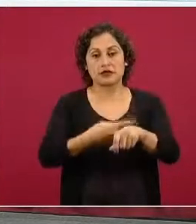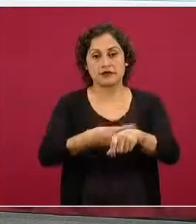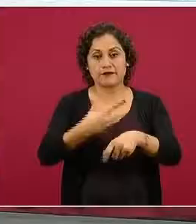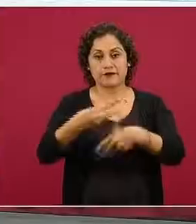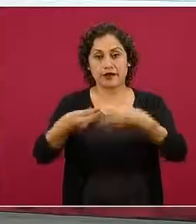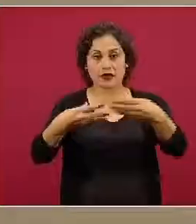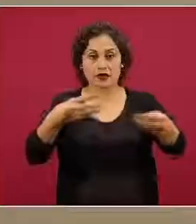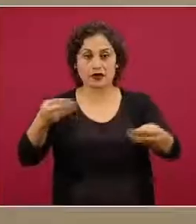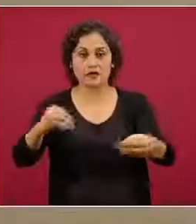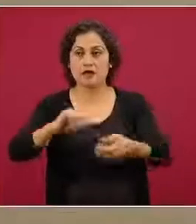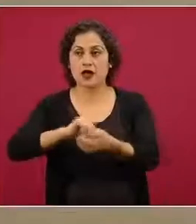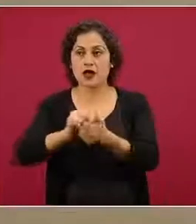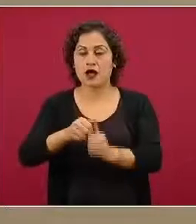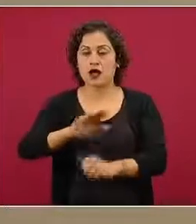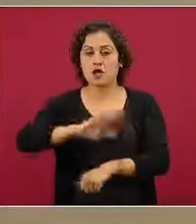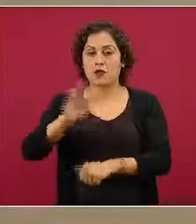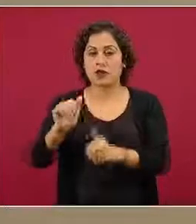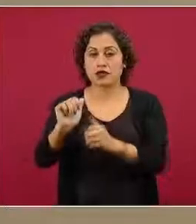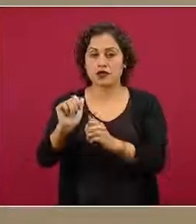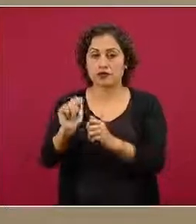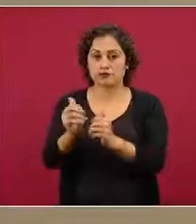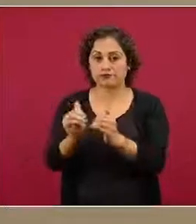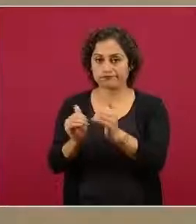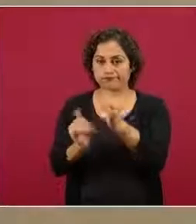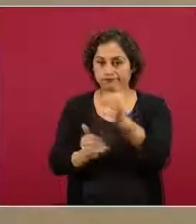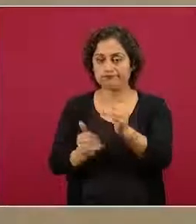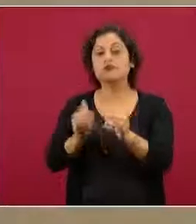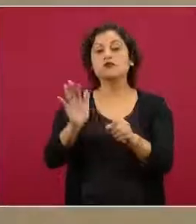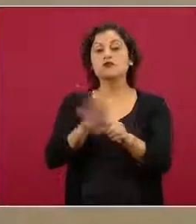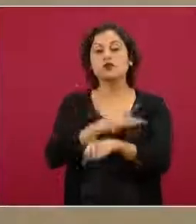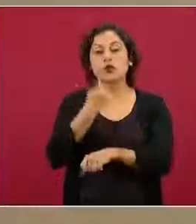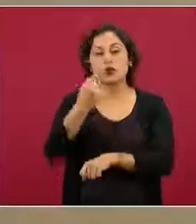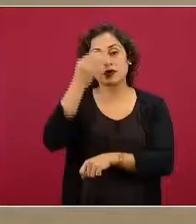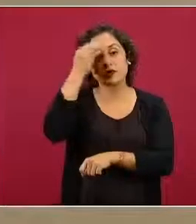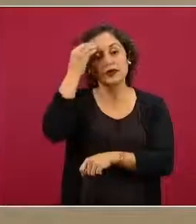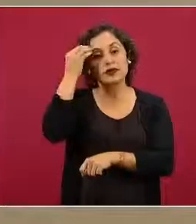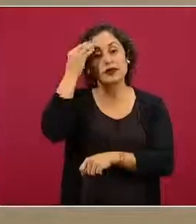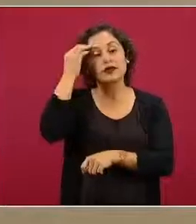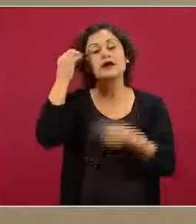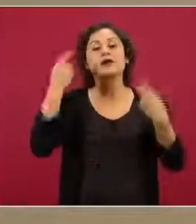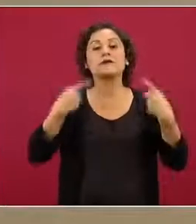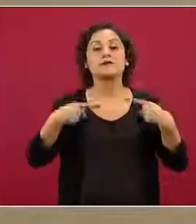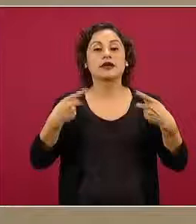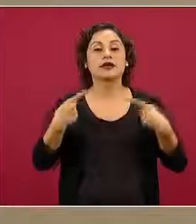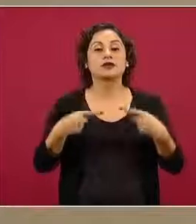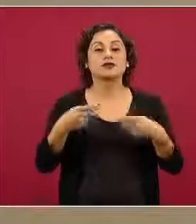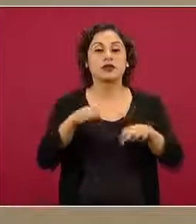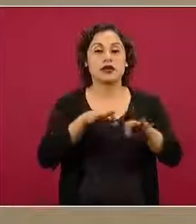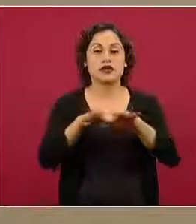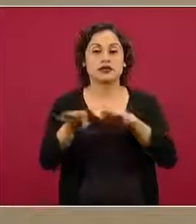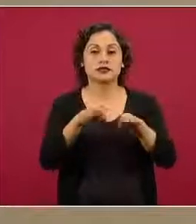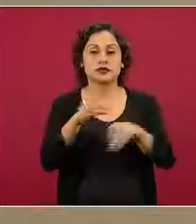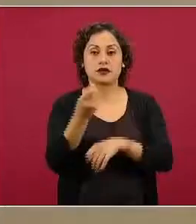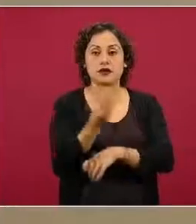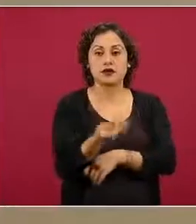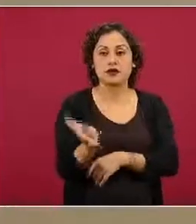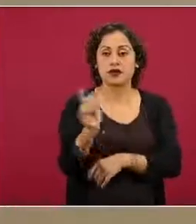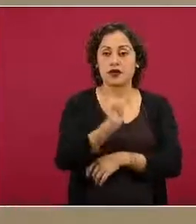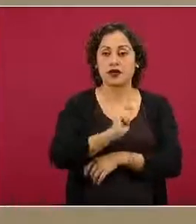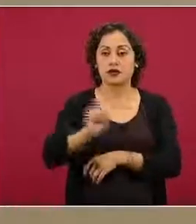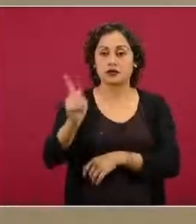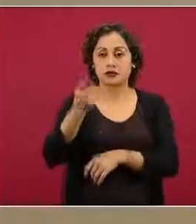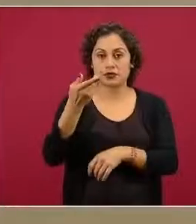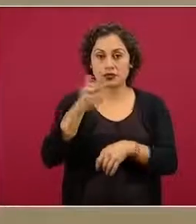de forma importante, puesto que también las personas profesionales de la medicina y de la enfermería, de la atención a la